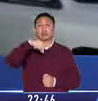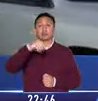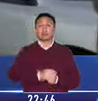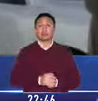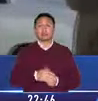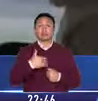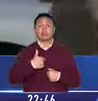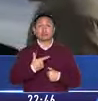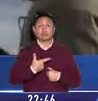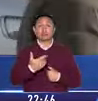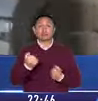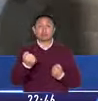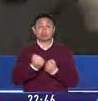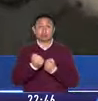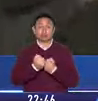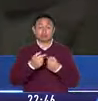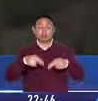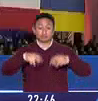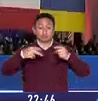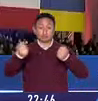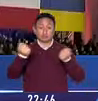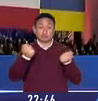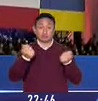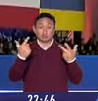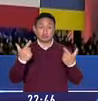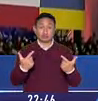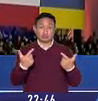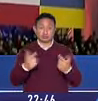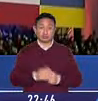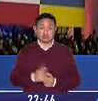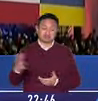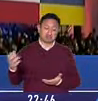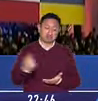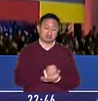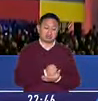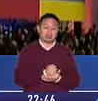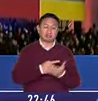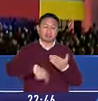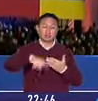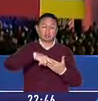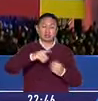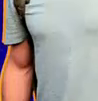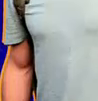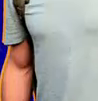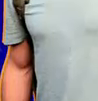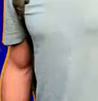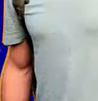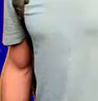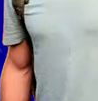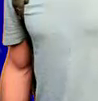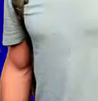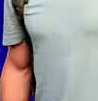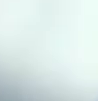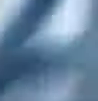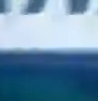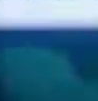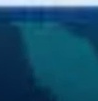de su país en el Tratado de Control de Armas Nucleares. Los detalles aquí en TVC.